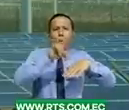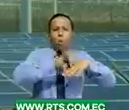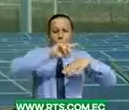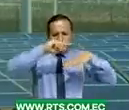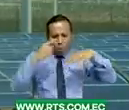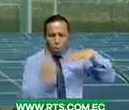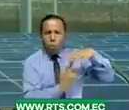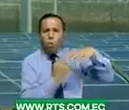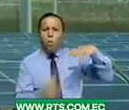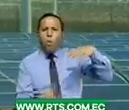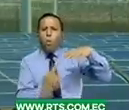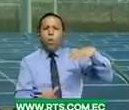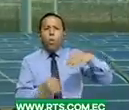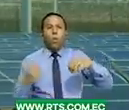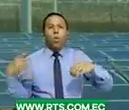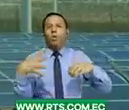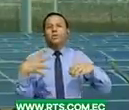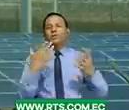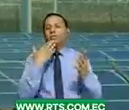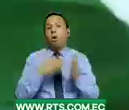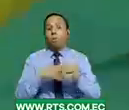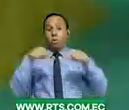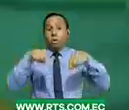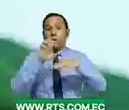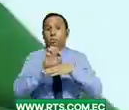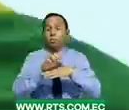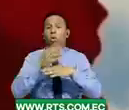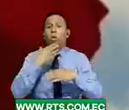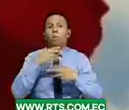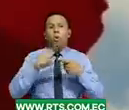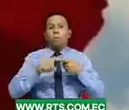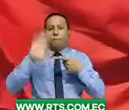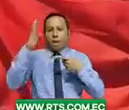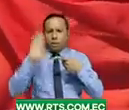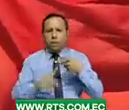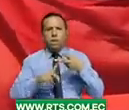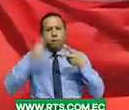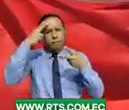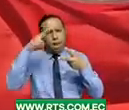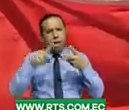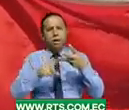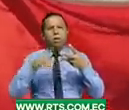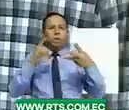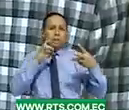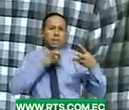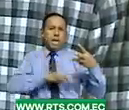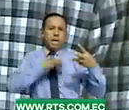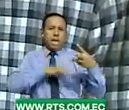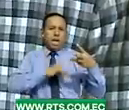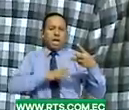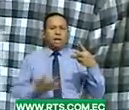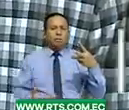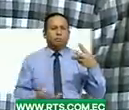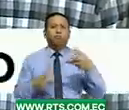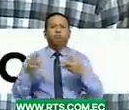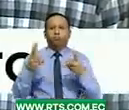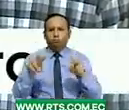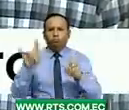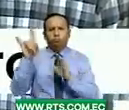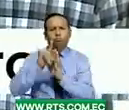región, 3 países lideran la producción de este tipo de energía: Brasil, México y Chile. También podríamos hablar